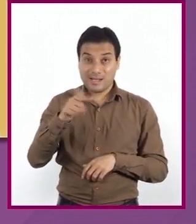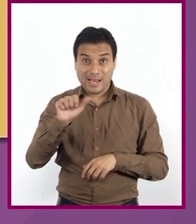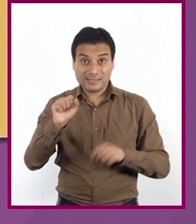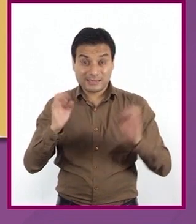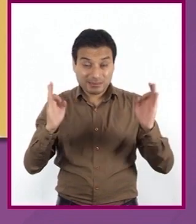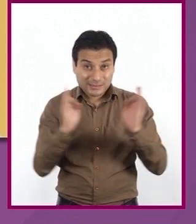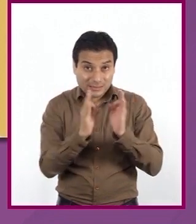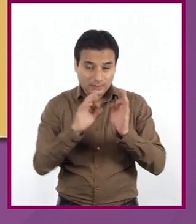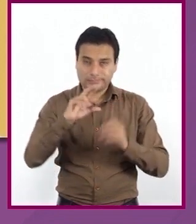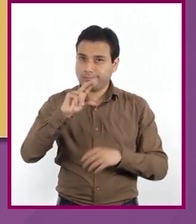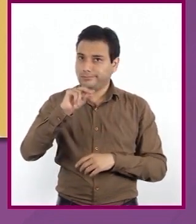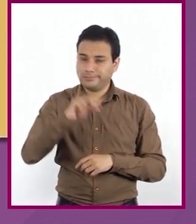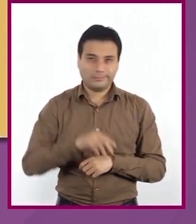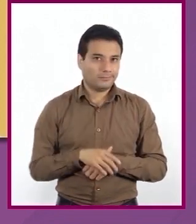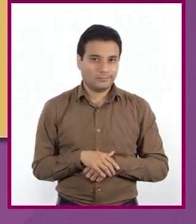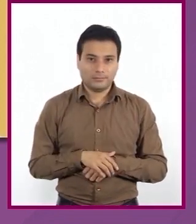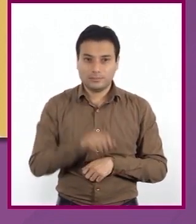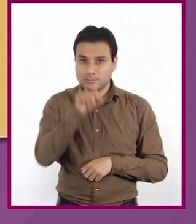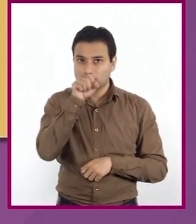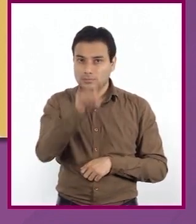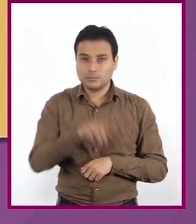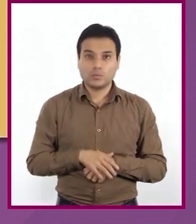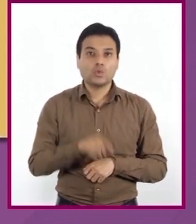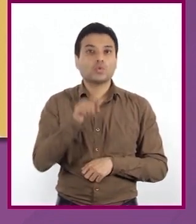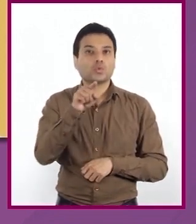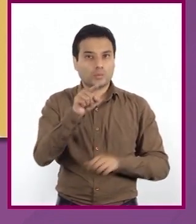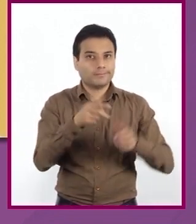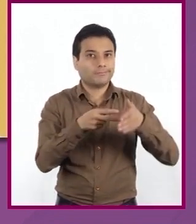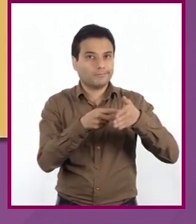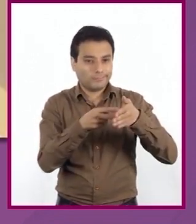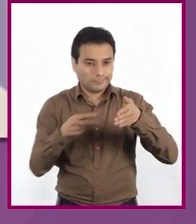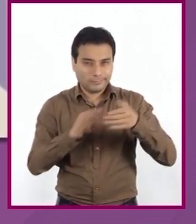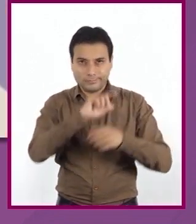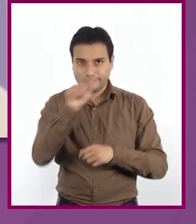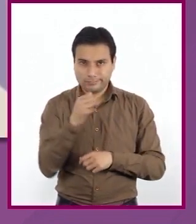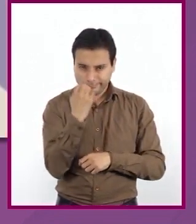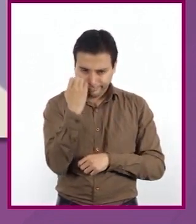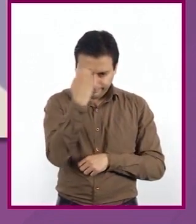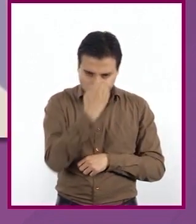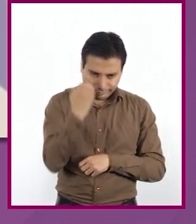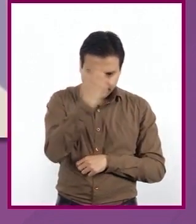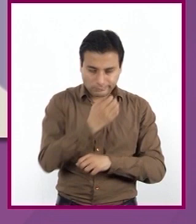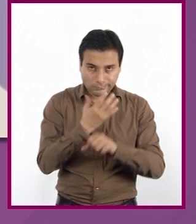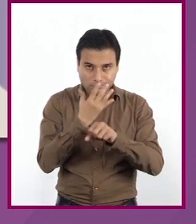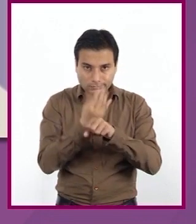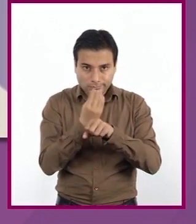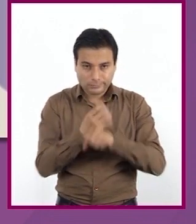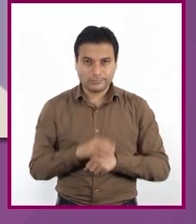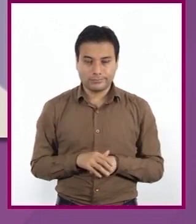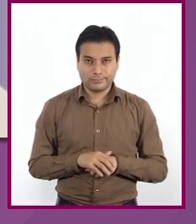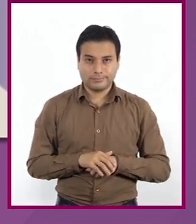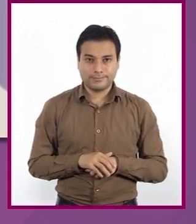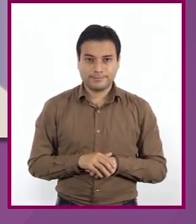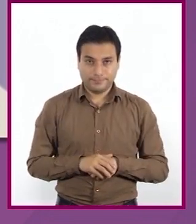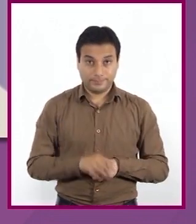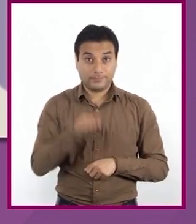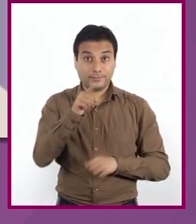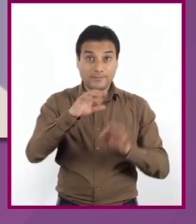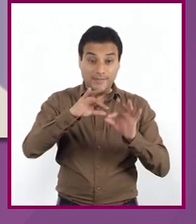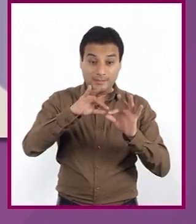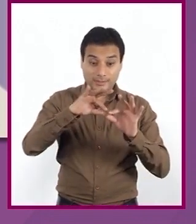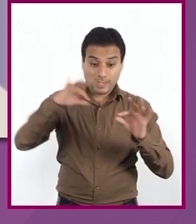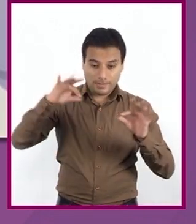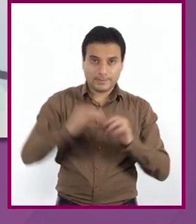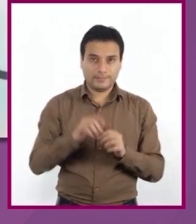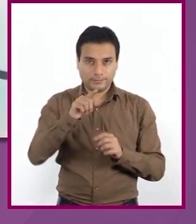de la corriente eléctrica cualquier aparato que deba ser revisado. Verificar que los cables eléctricos estén cubiertos de goma